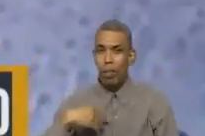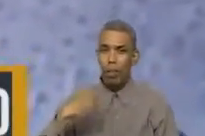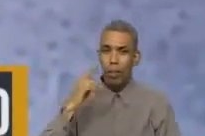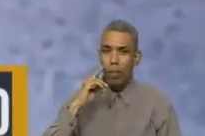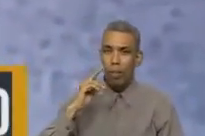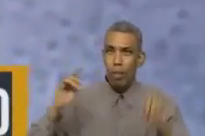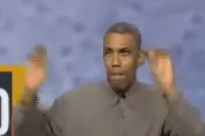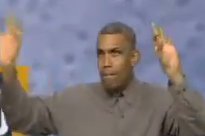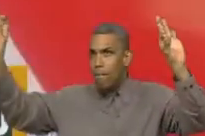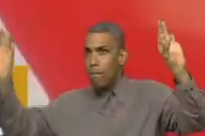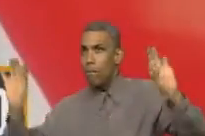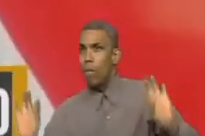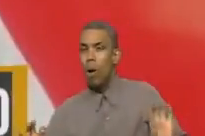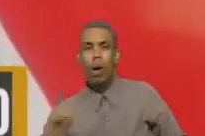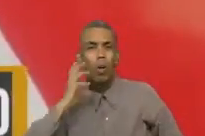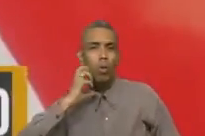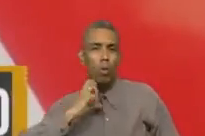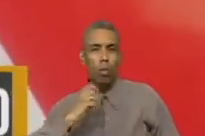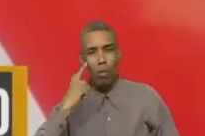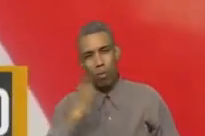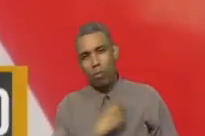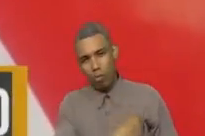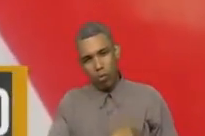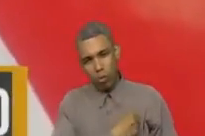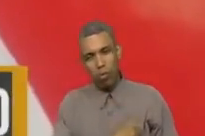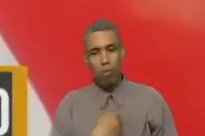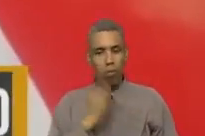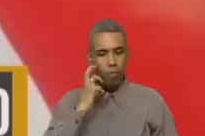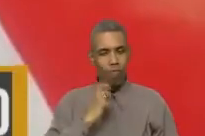manera nos apoyemos, nos ayudemos.